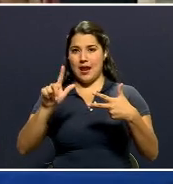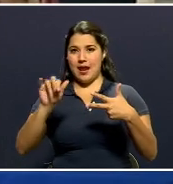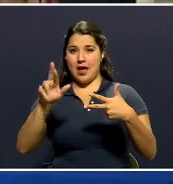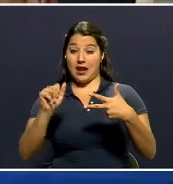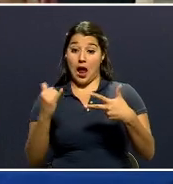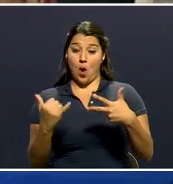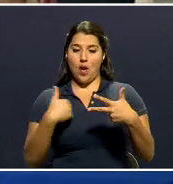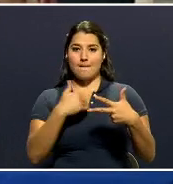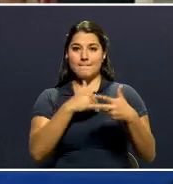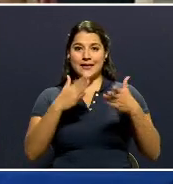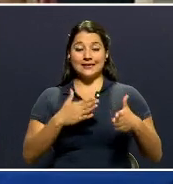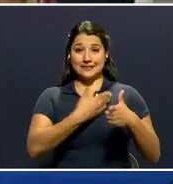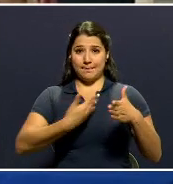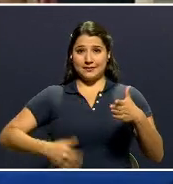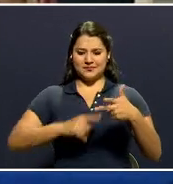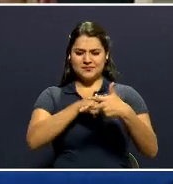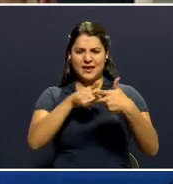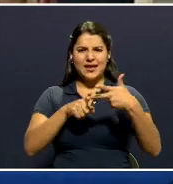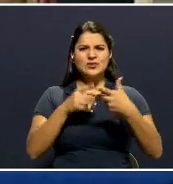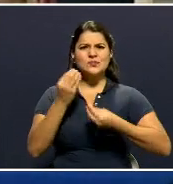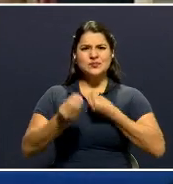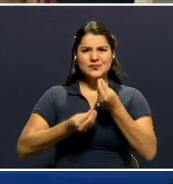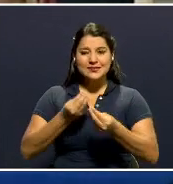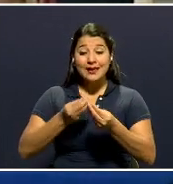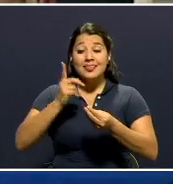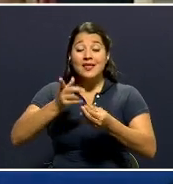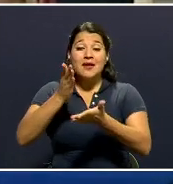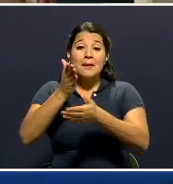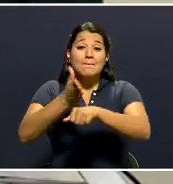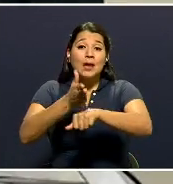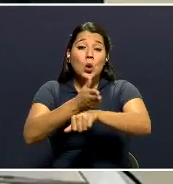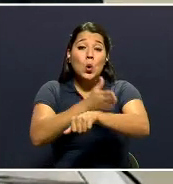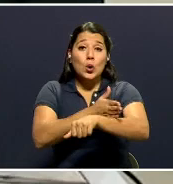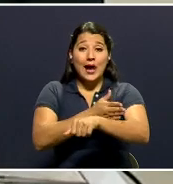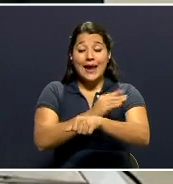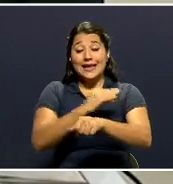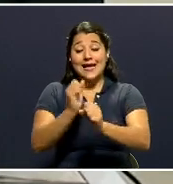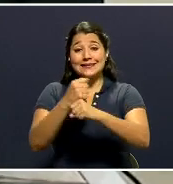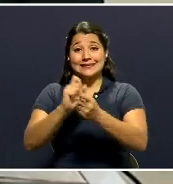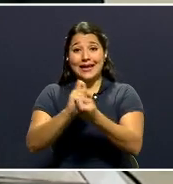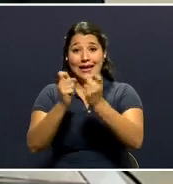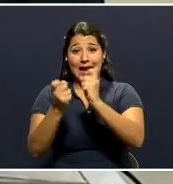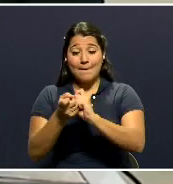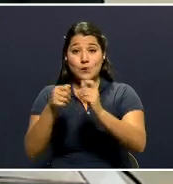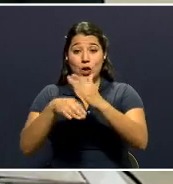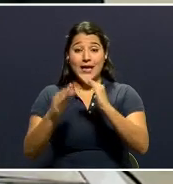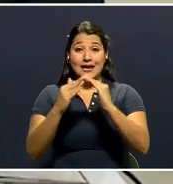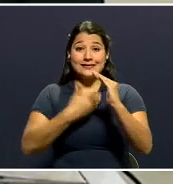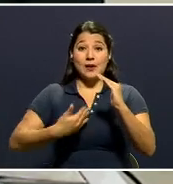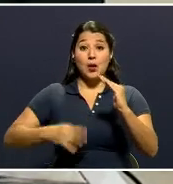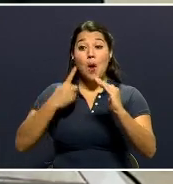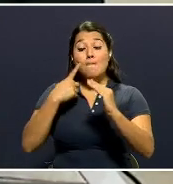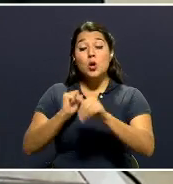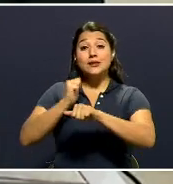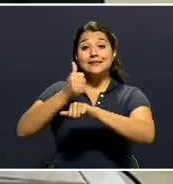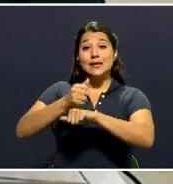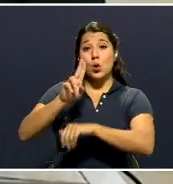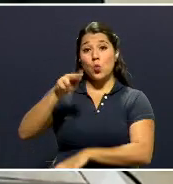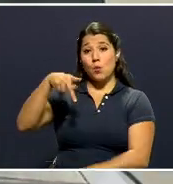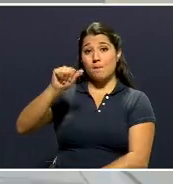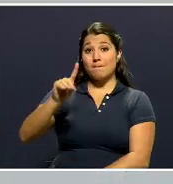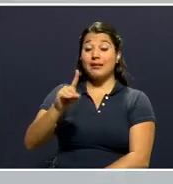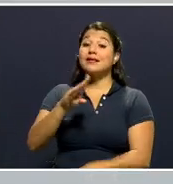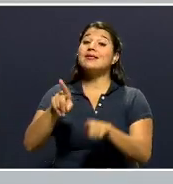encomendados a reforzar una cartera deteriorada por los cuestionamientos por la creación de la UPAD y la posterior renuncia de Víctor